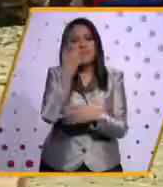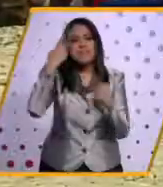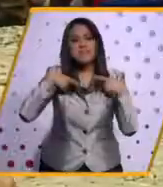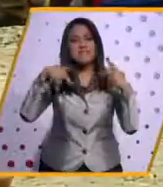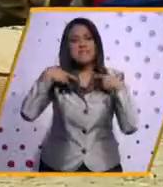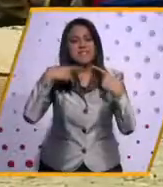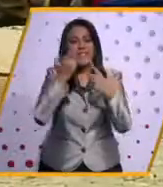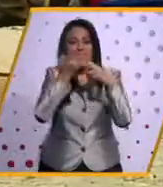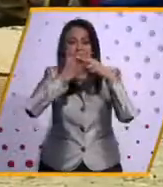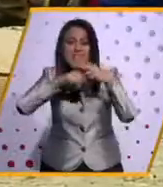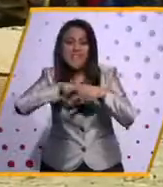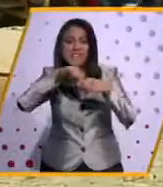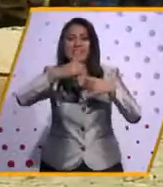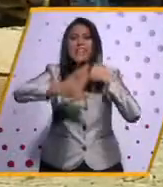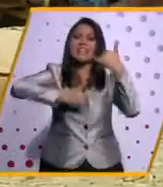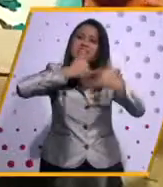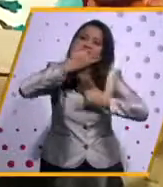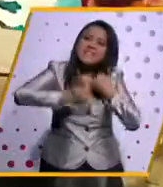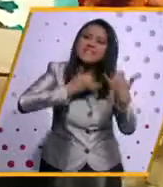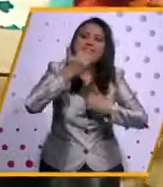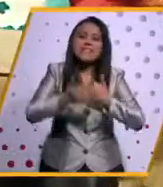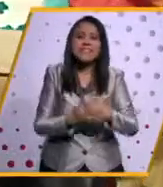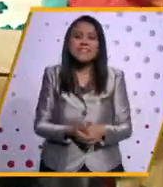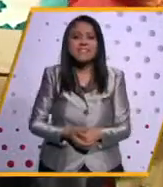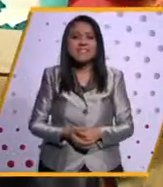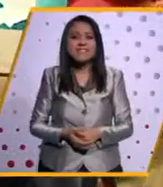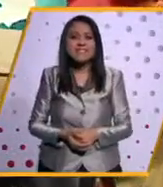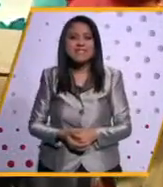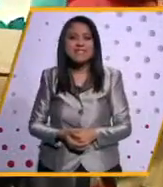inmediato empezaron a jugar.